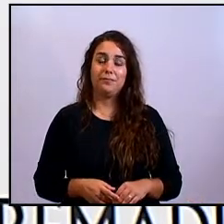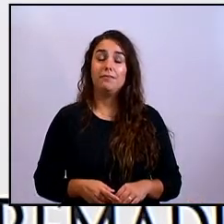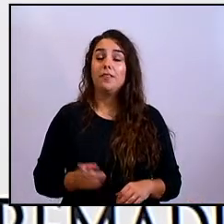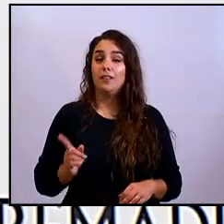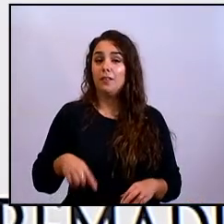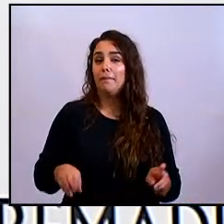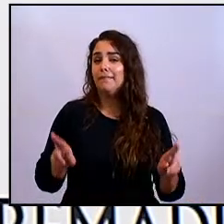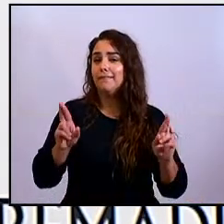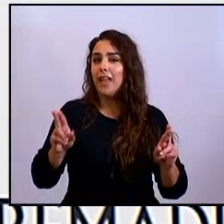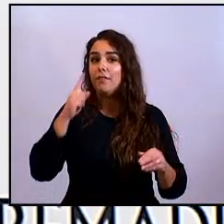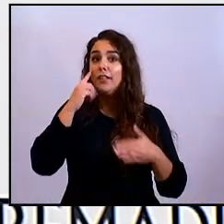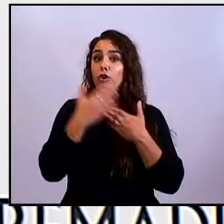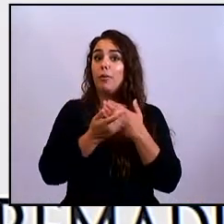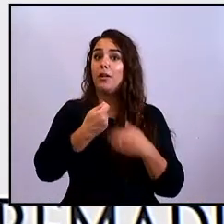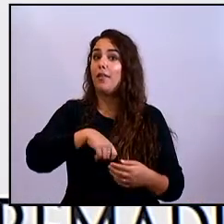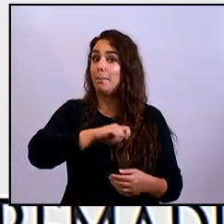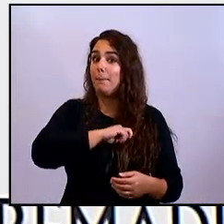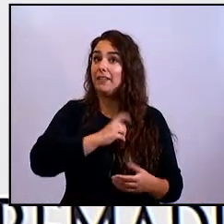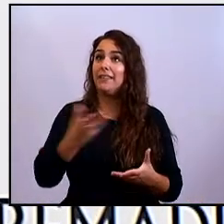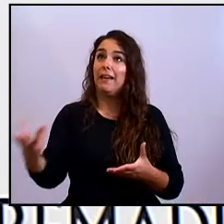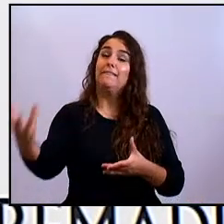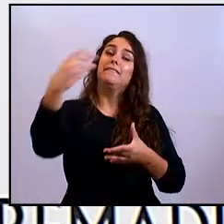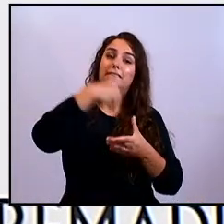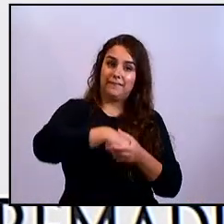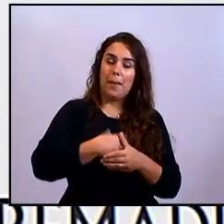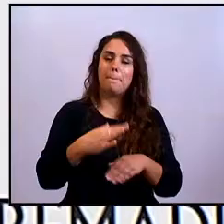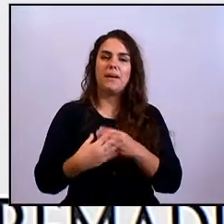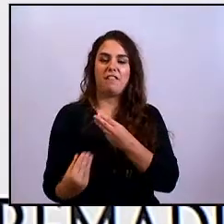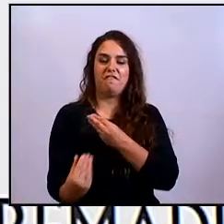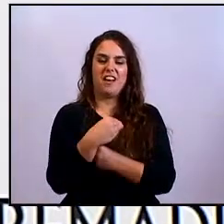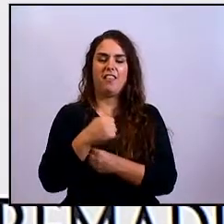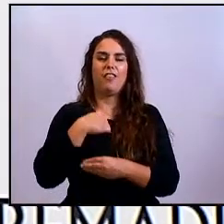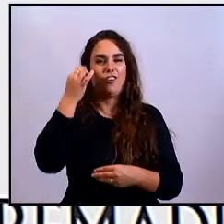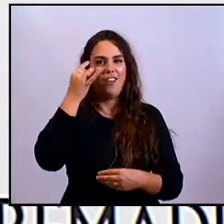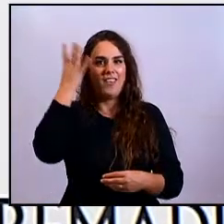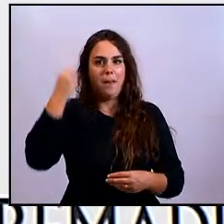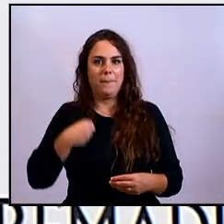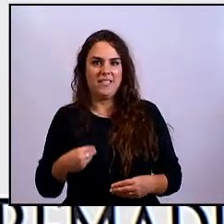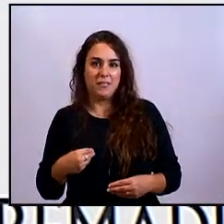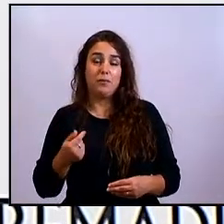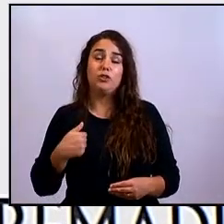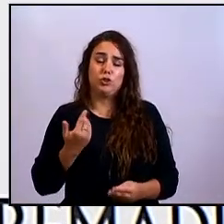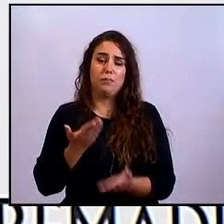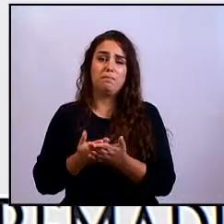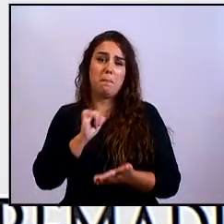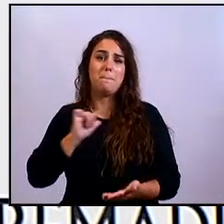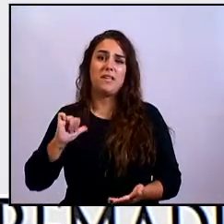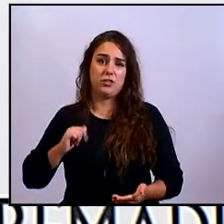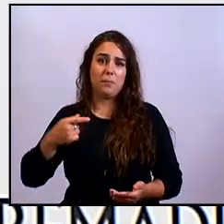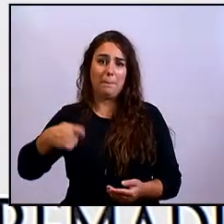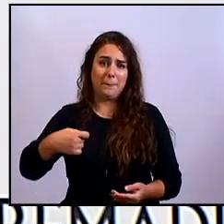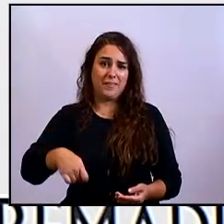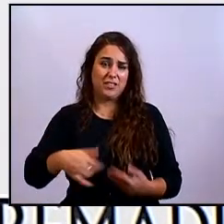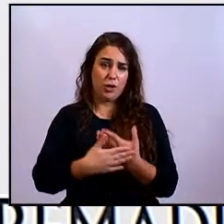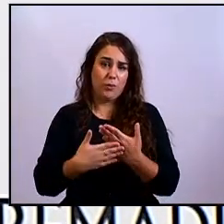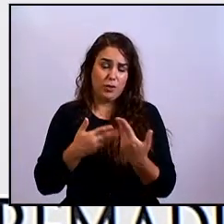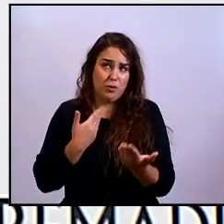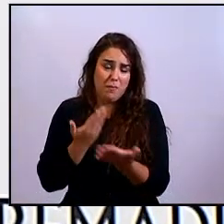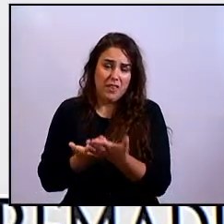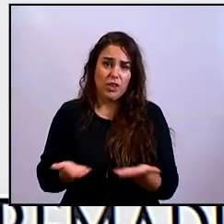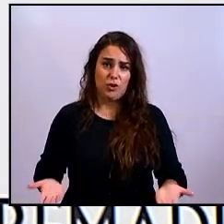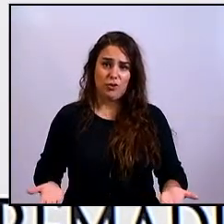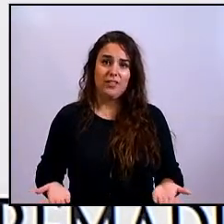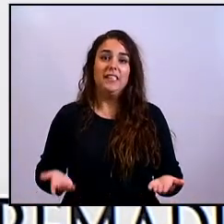que el Gobierno de España se sume a la financiación de esta iniciativa, como pedí personalmente al presidente del Gobierno, y como sí